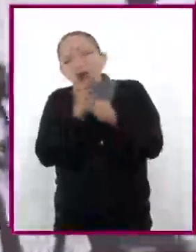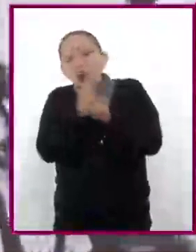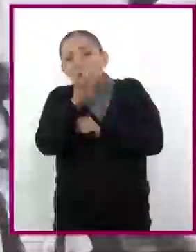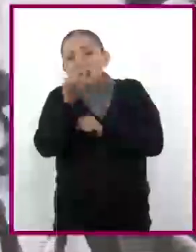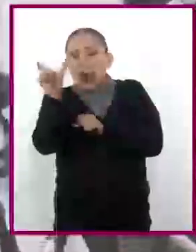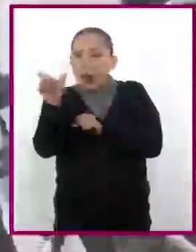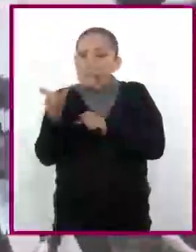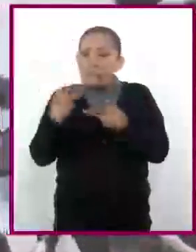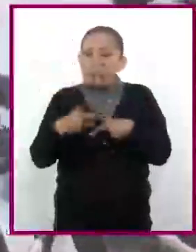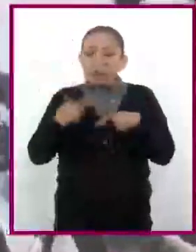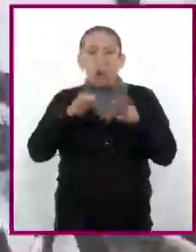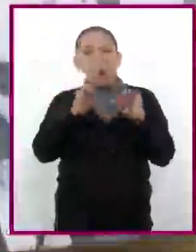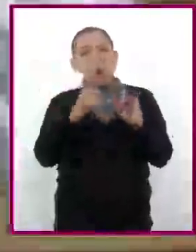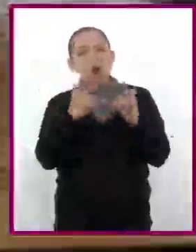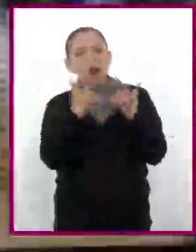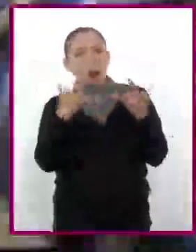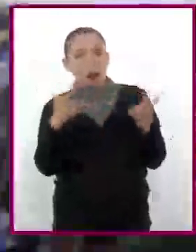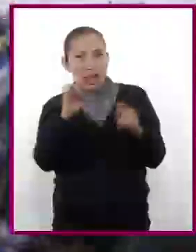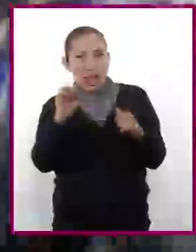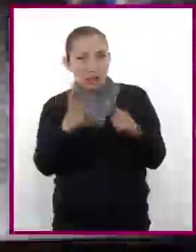un personaje o un hecho.